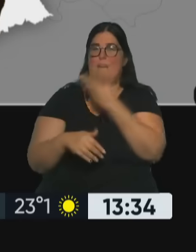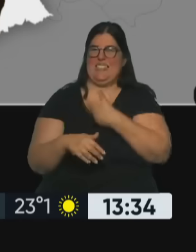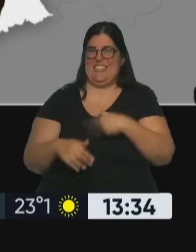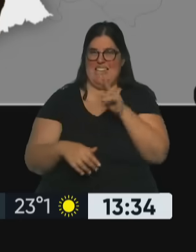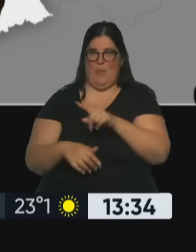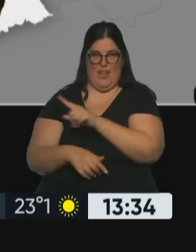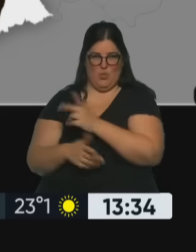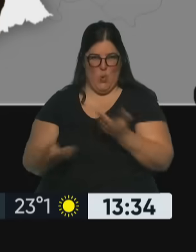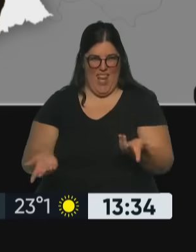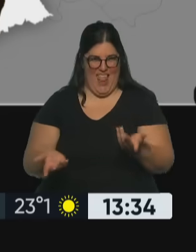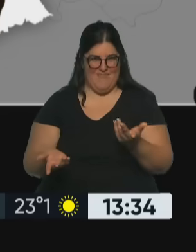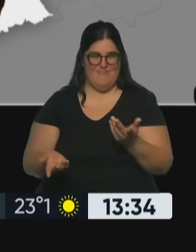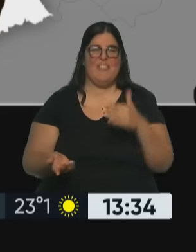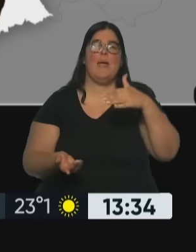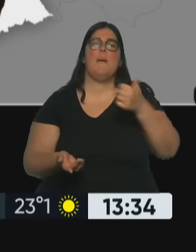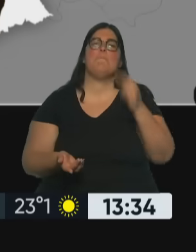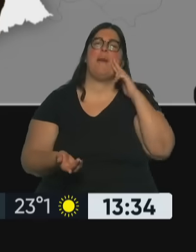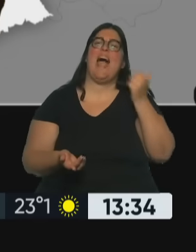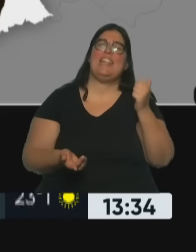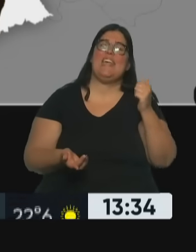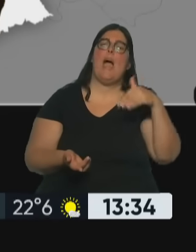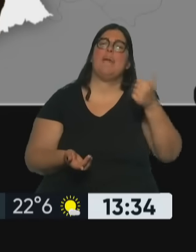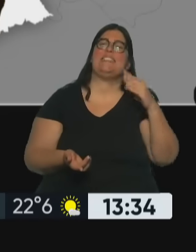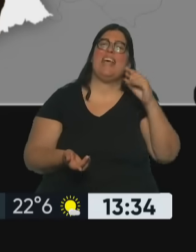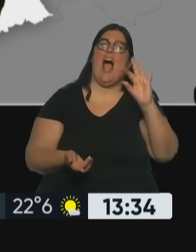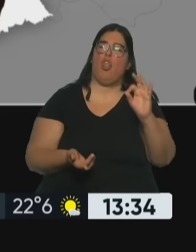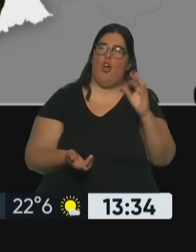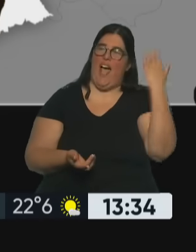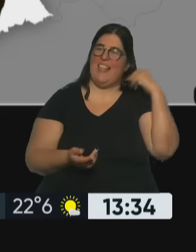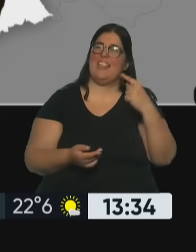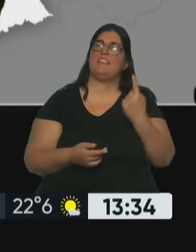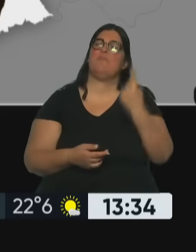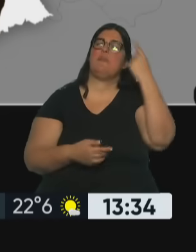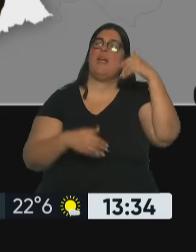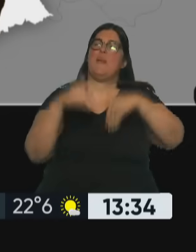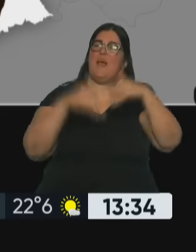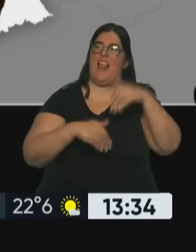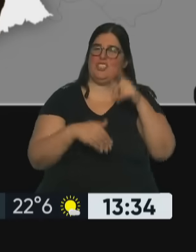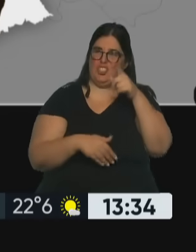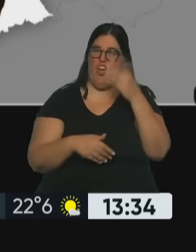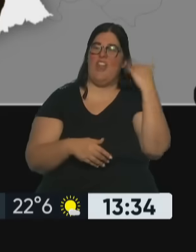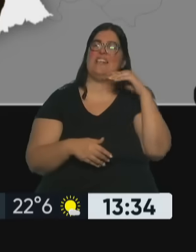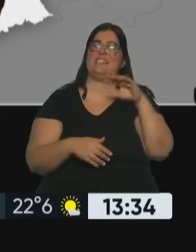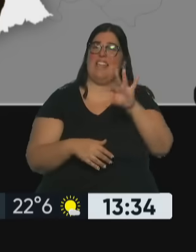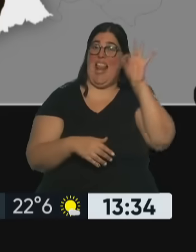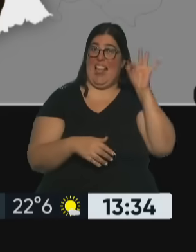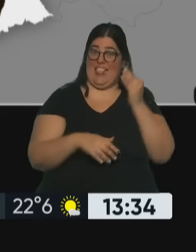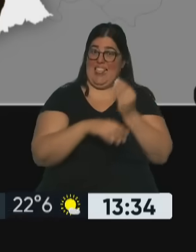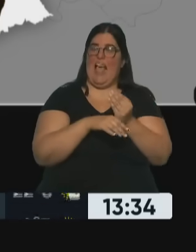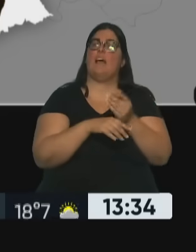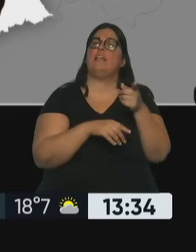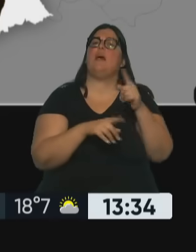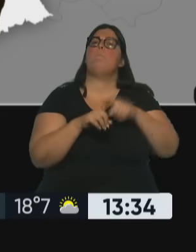hecho, María Corina Machado, que es quien fue electa en la primaria de la oposición, que hay una cuestionada